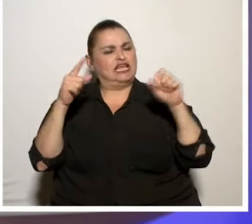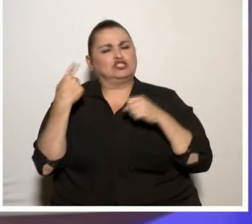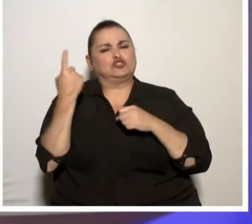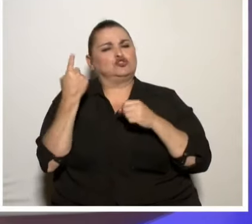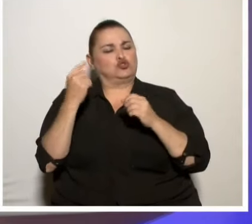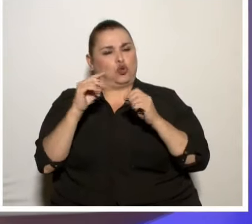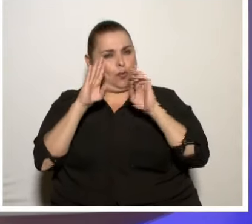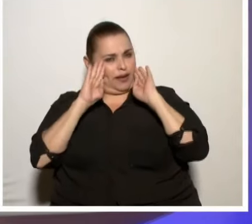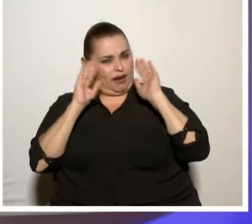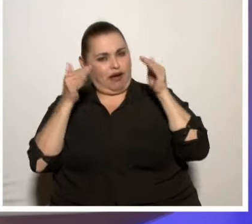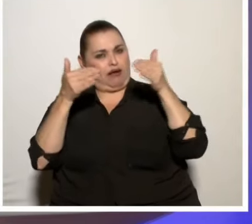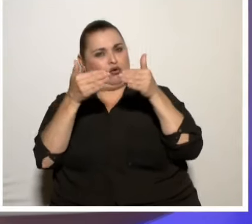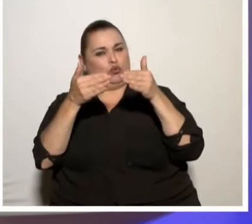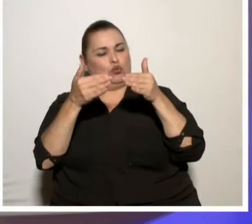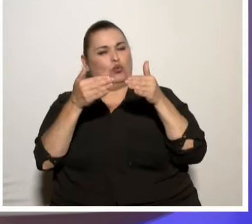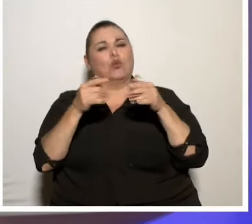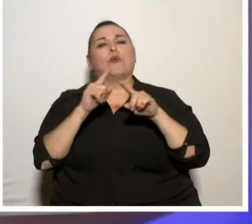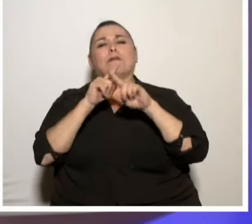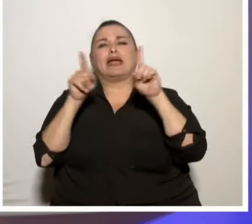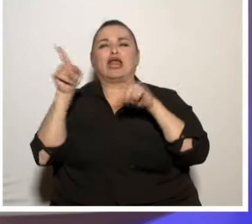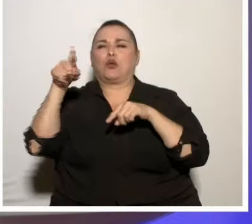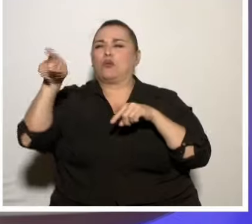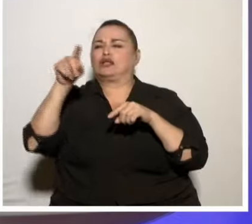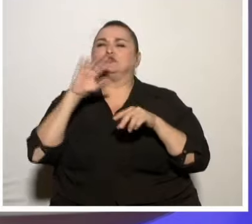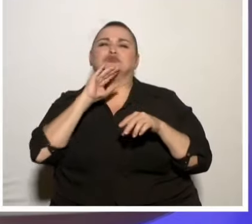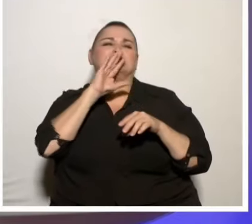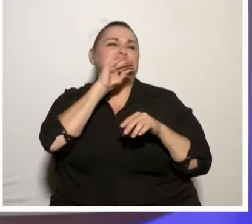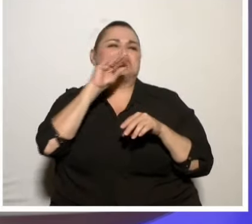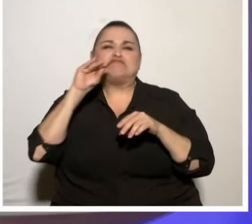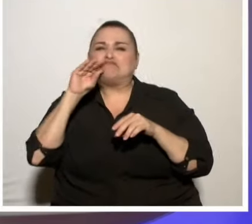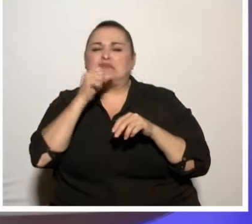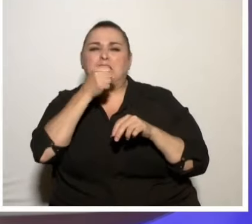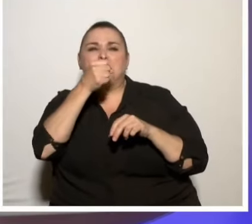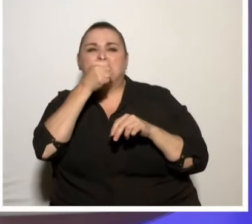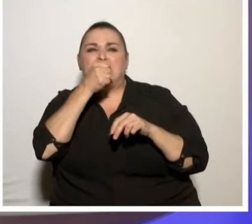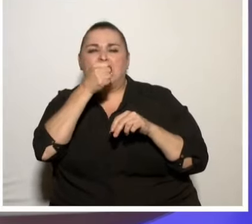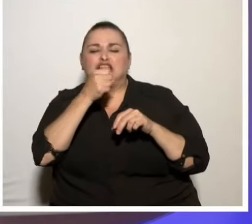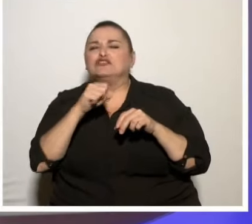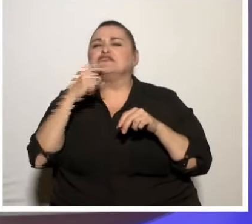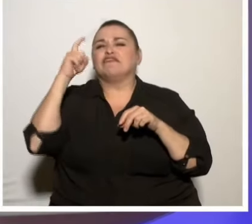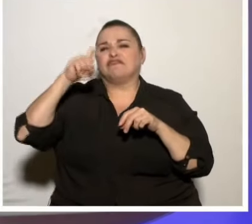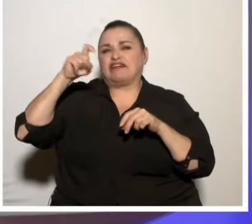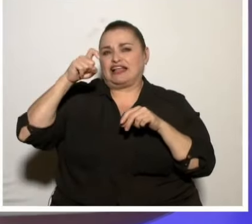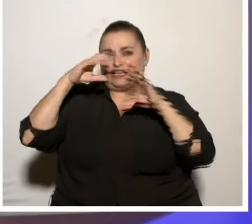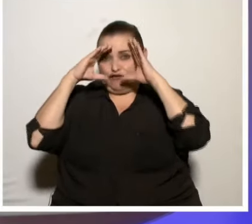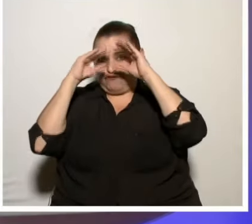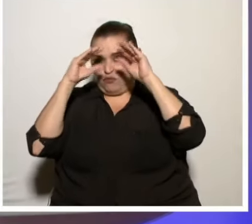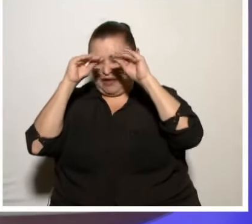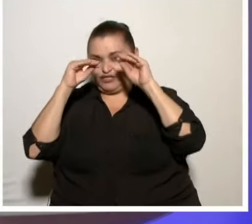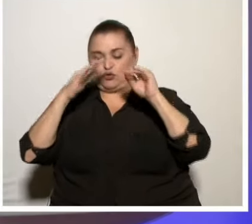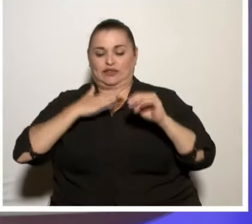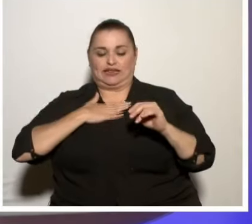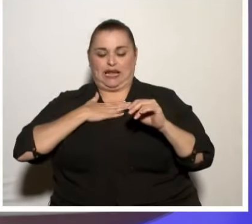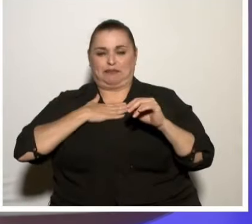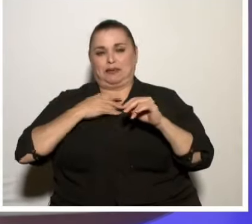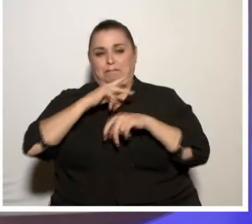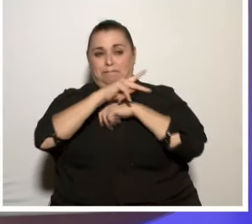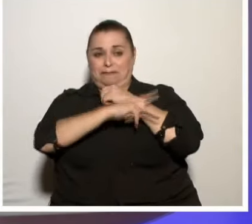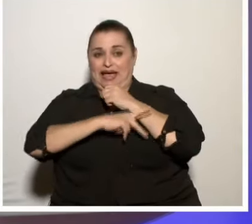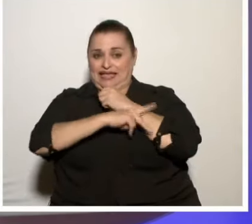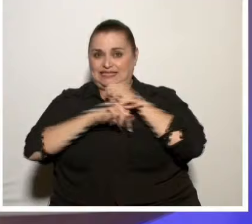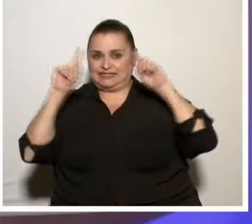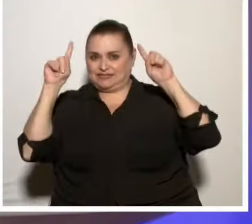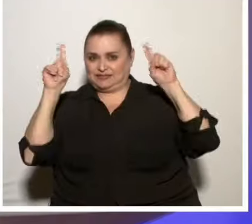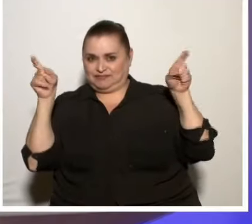soberano, muy a pesar de lo que están ladrando los medios de desinformación de mi país, cierra comillas.